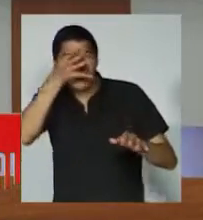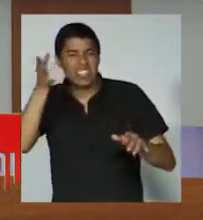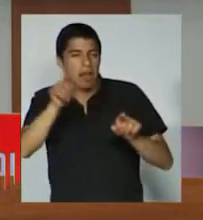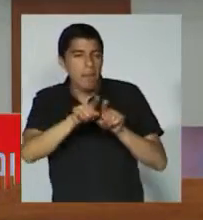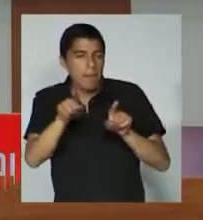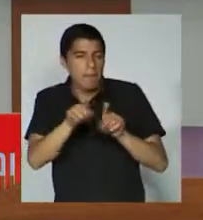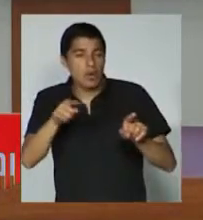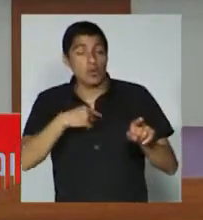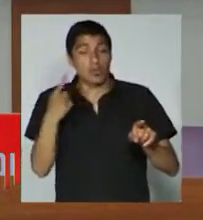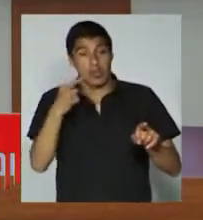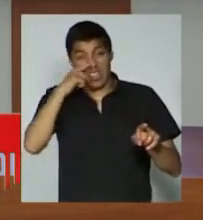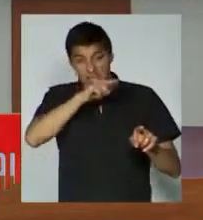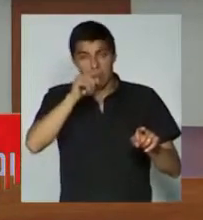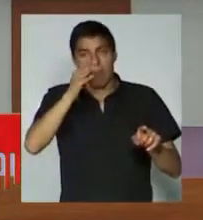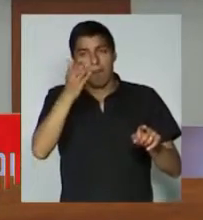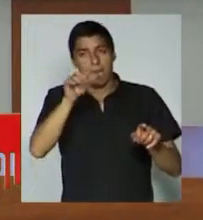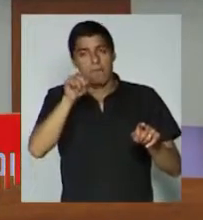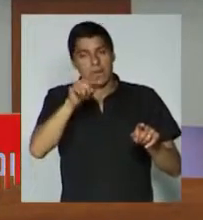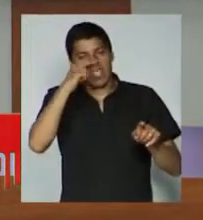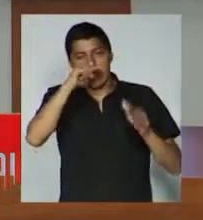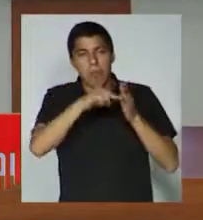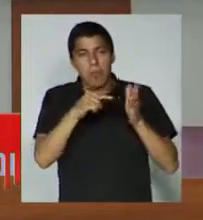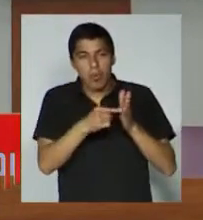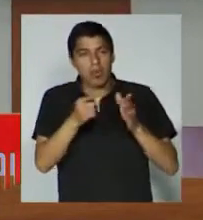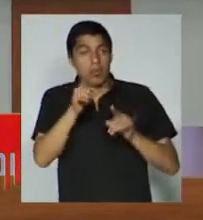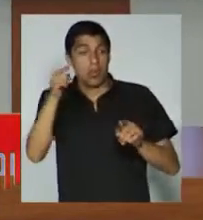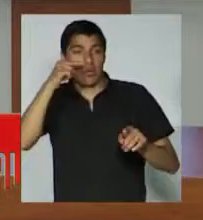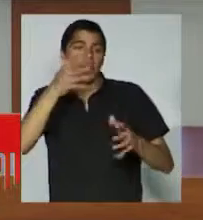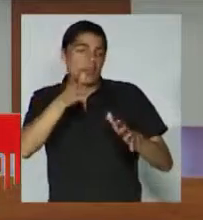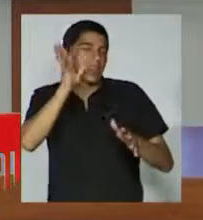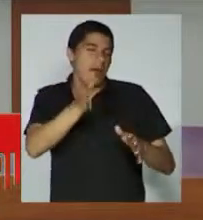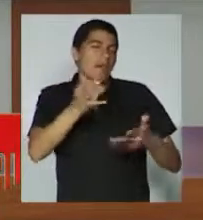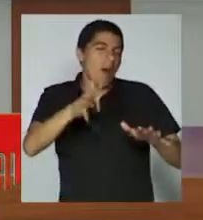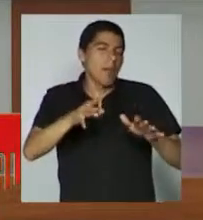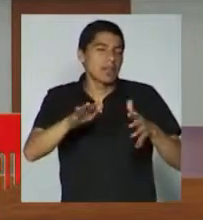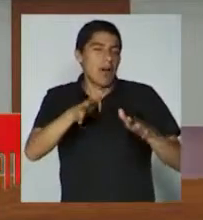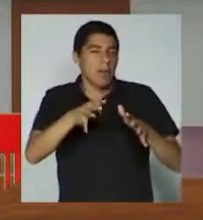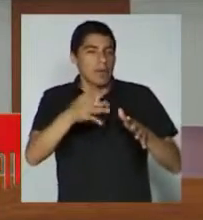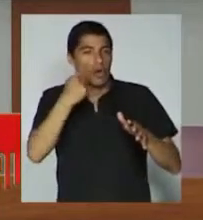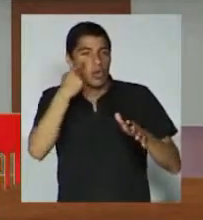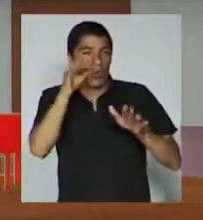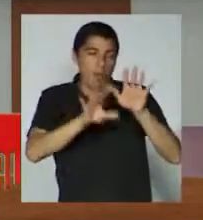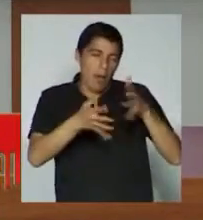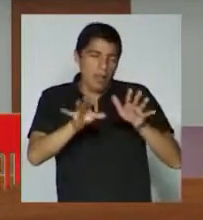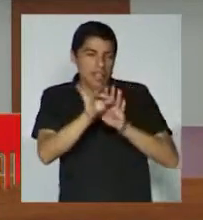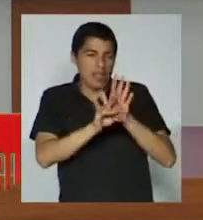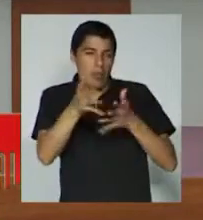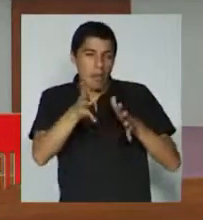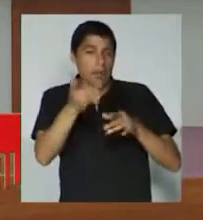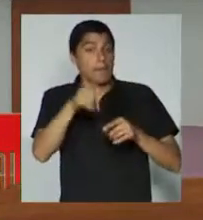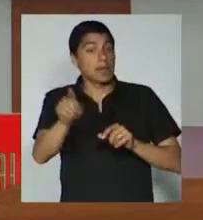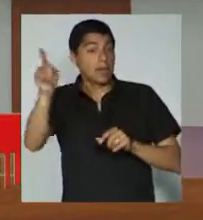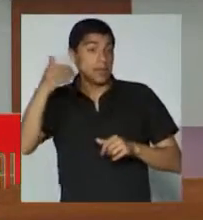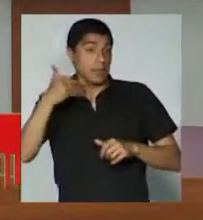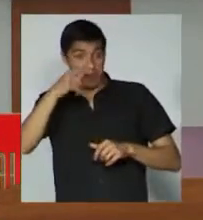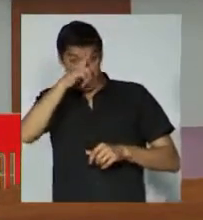un máximo de 7,5 puntos, ay, no fueron 7 puntos, fueron 10, pero sabíamos cuál era la tendencia. Digo, y esto se compartía. ¿Qué pasó a nivel nacional?